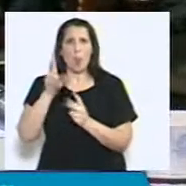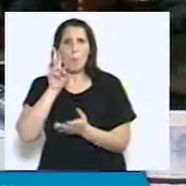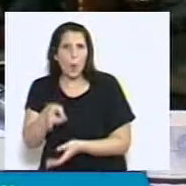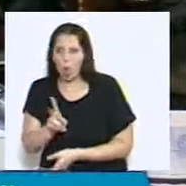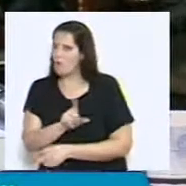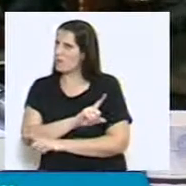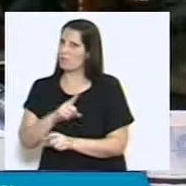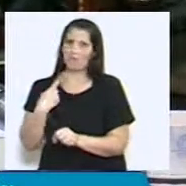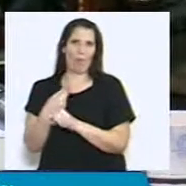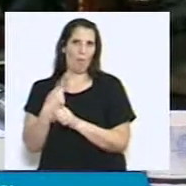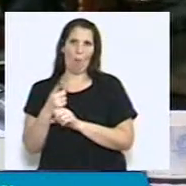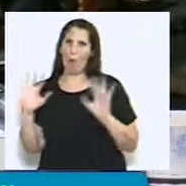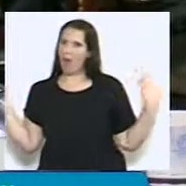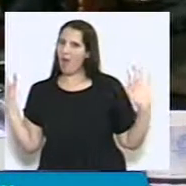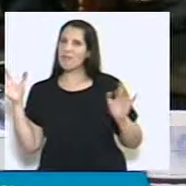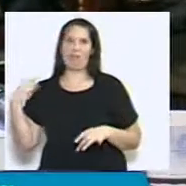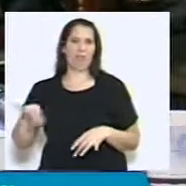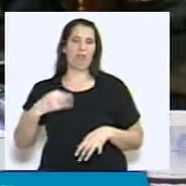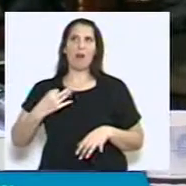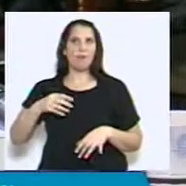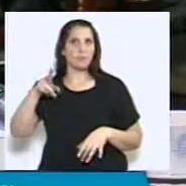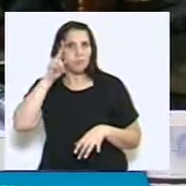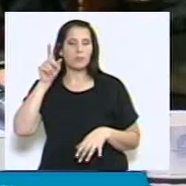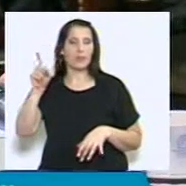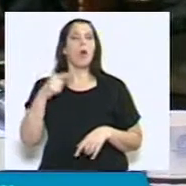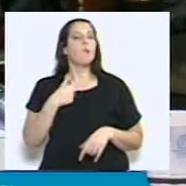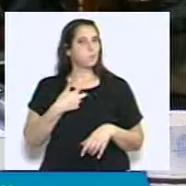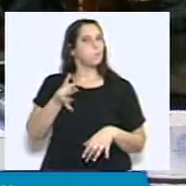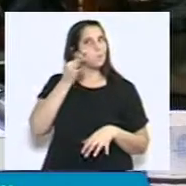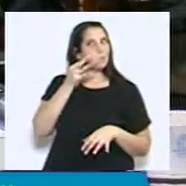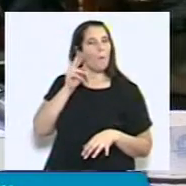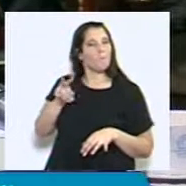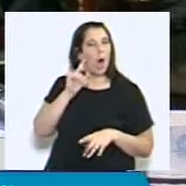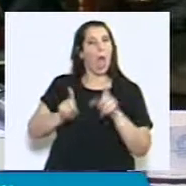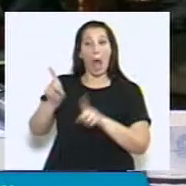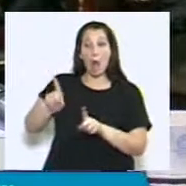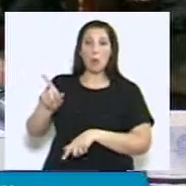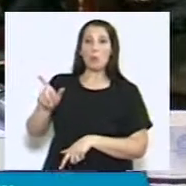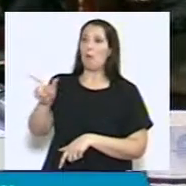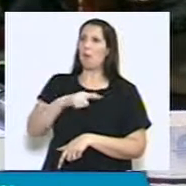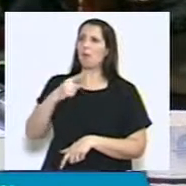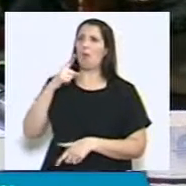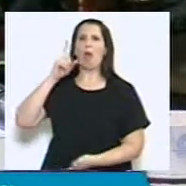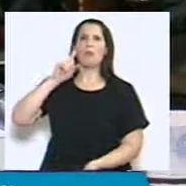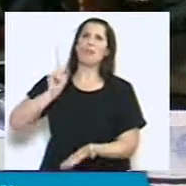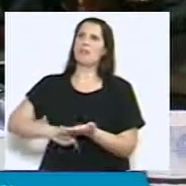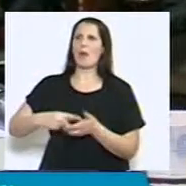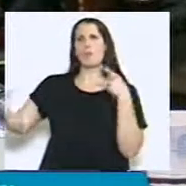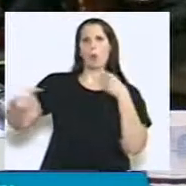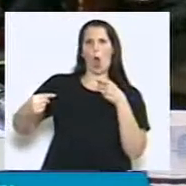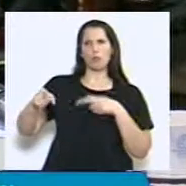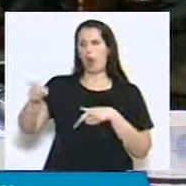la empresa de navegación aérea Sociedad del Estado. Yo he visto que han citado en los dictámenes